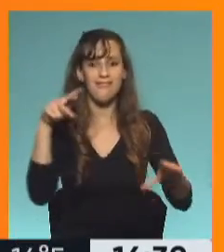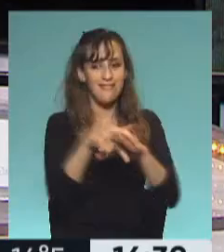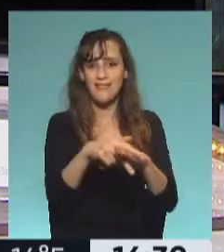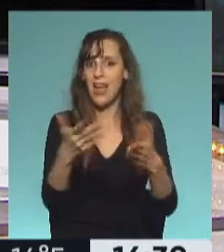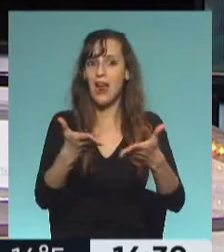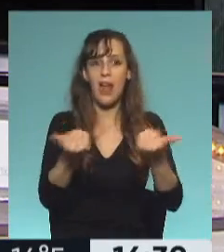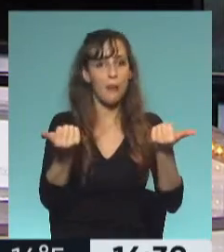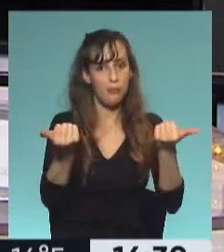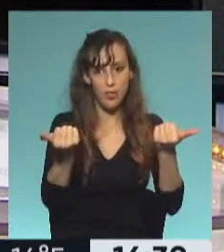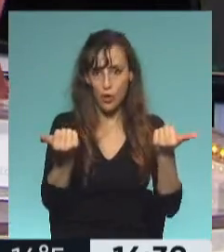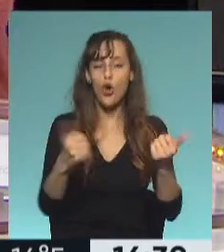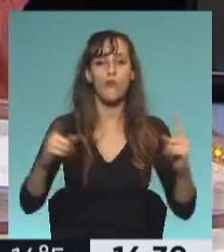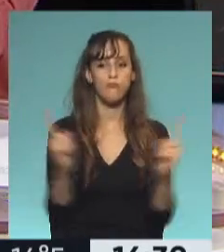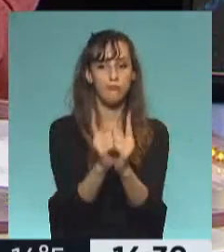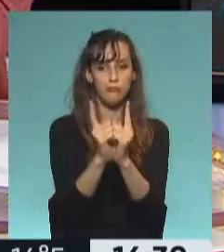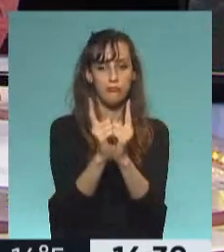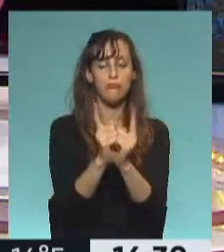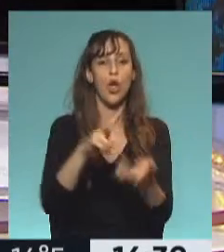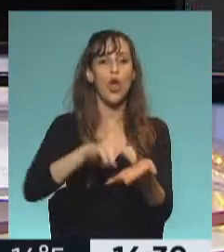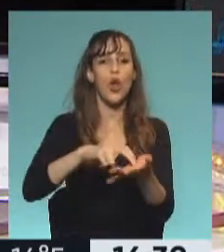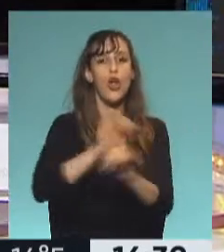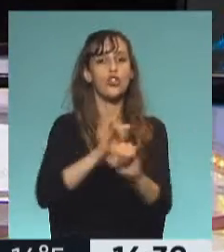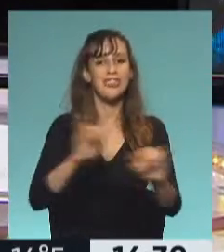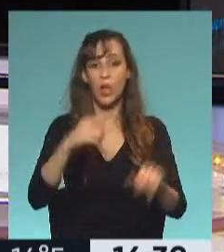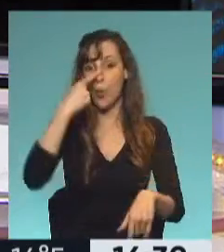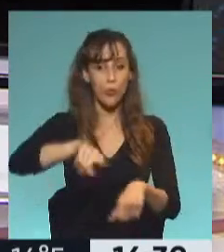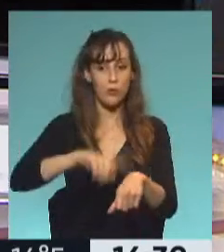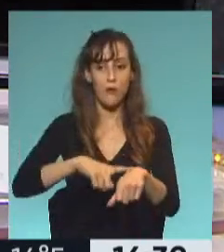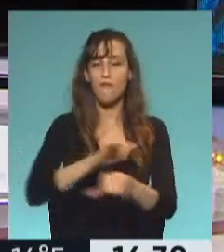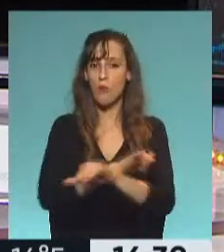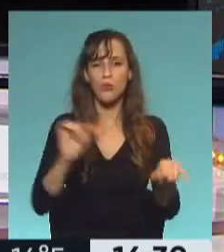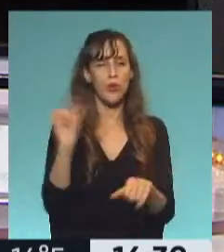rápidamente. Nos está llamando el noticiero. Tenemos una información de último momento. Así que en un ratito volvemos con ustedes.